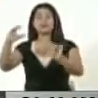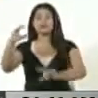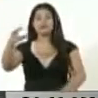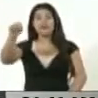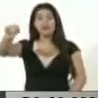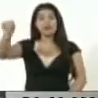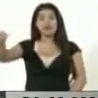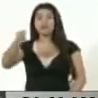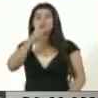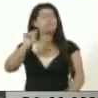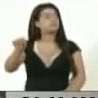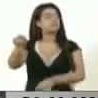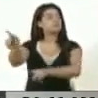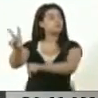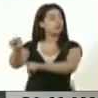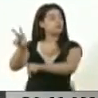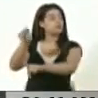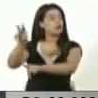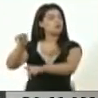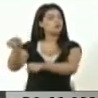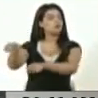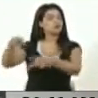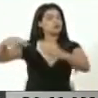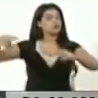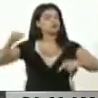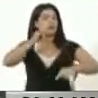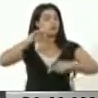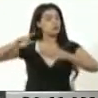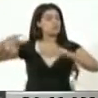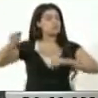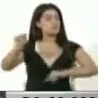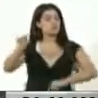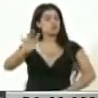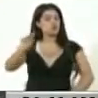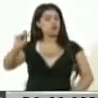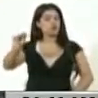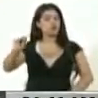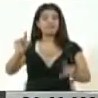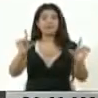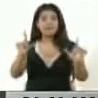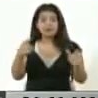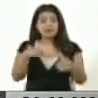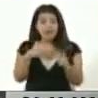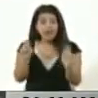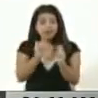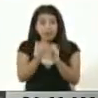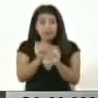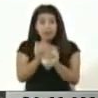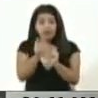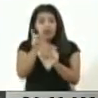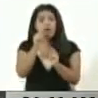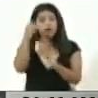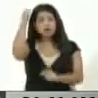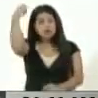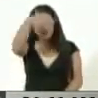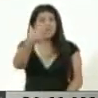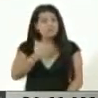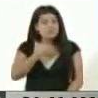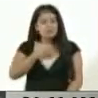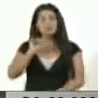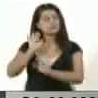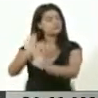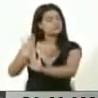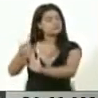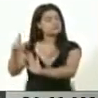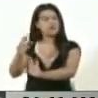manera sistemática la cadena televisiva CNN. Incluso en una rueda de prensa se negó a contestarle al periodista de esta cadena televisiva.